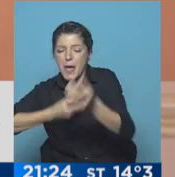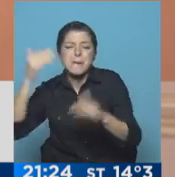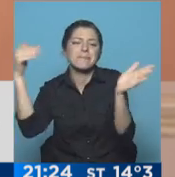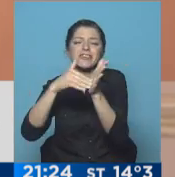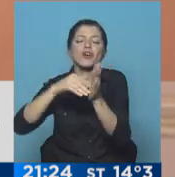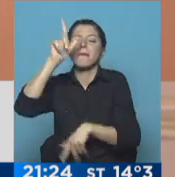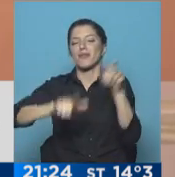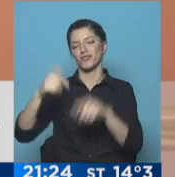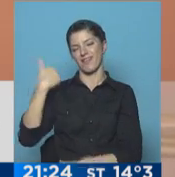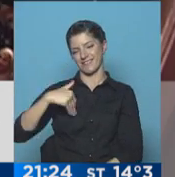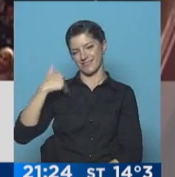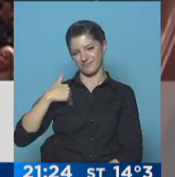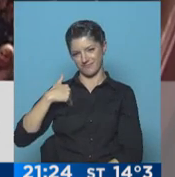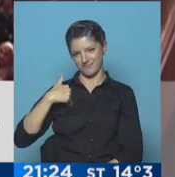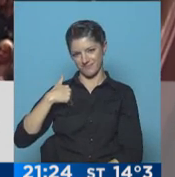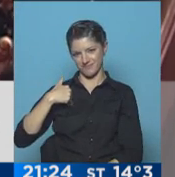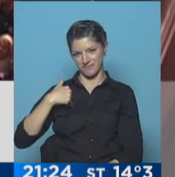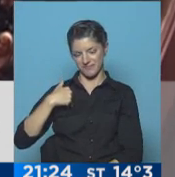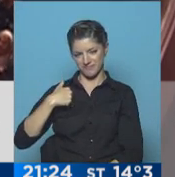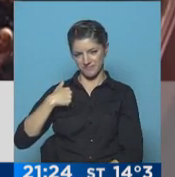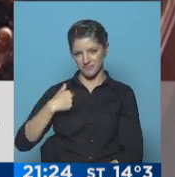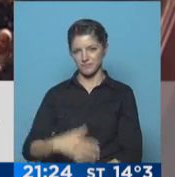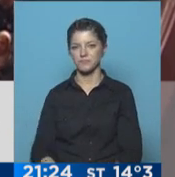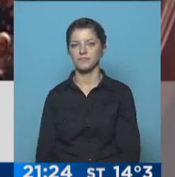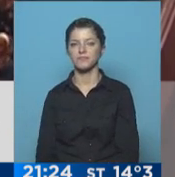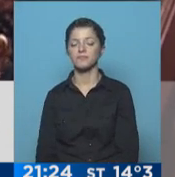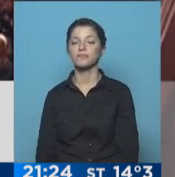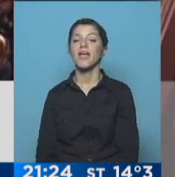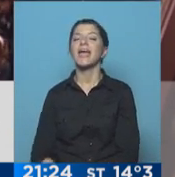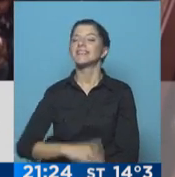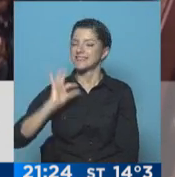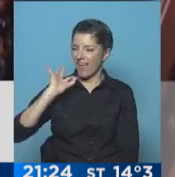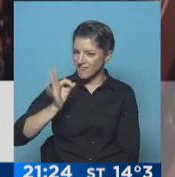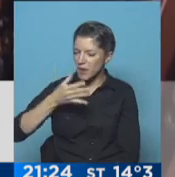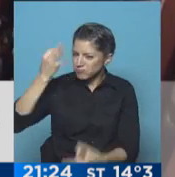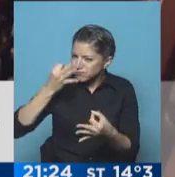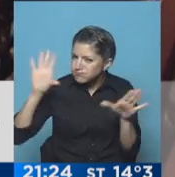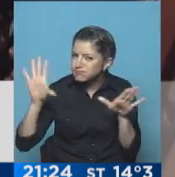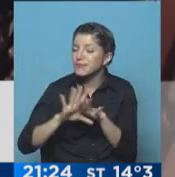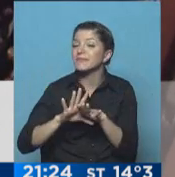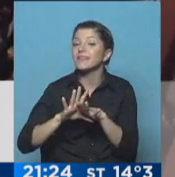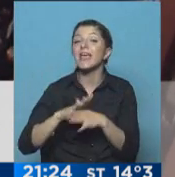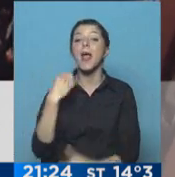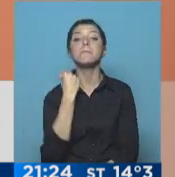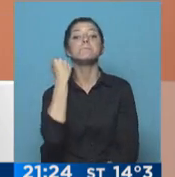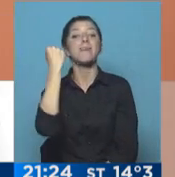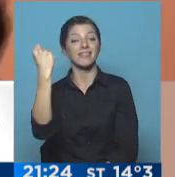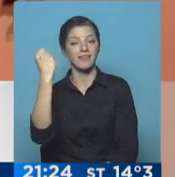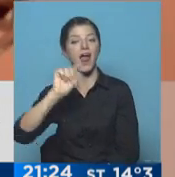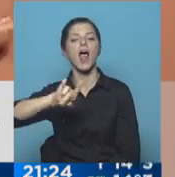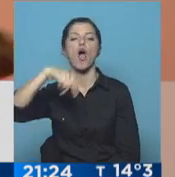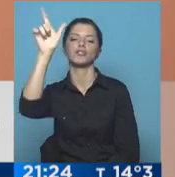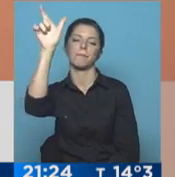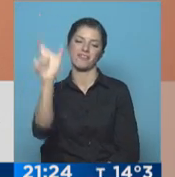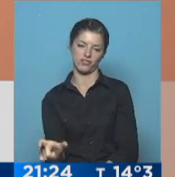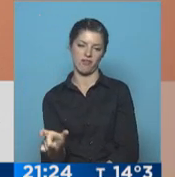argentinos los que sabemos definitivamente que la patria es el